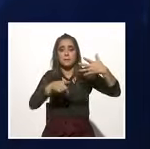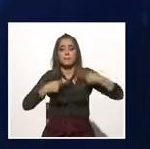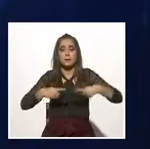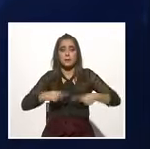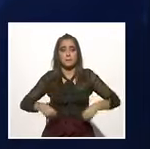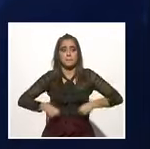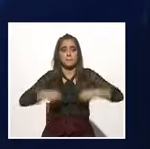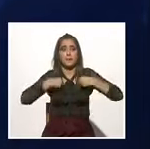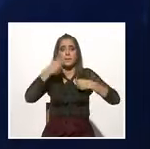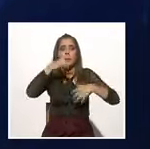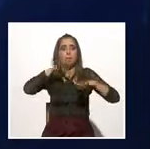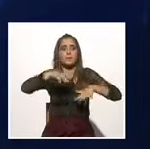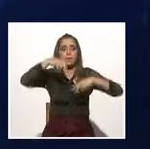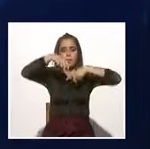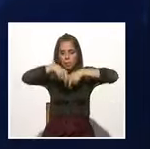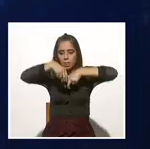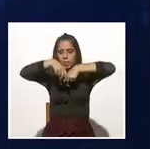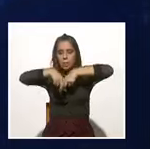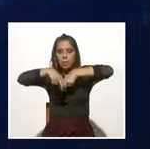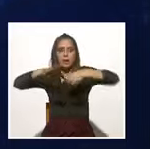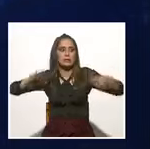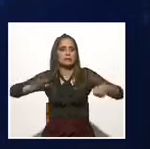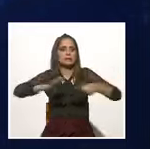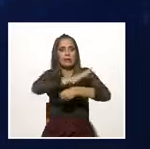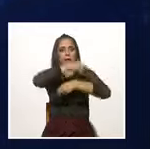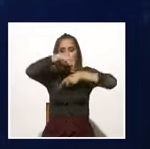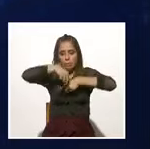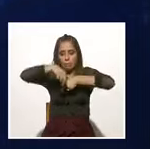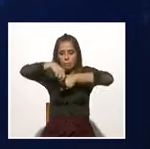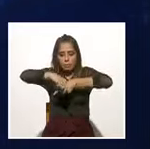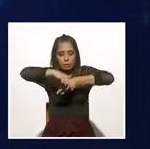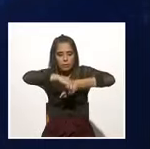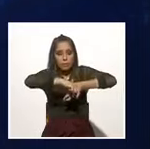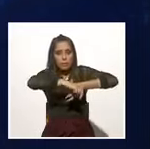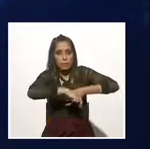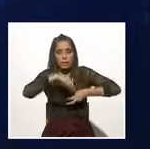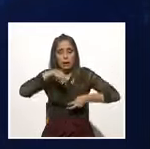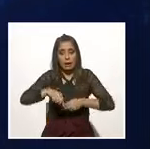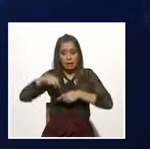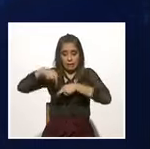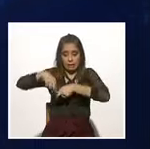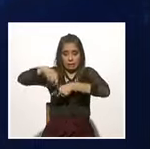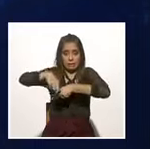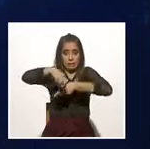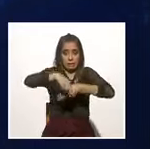la construcción no dé las condiciones adecuadas para que esa escalera sea lo suficientemente